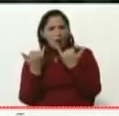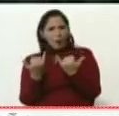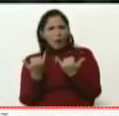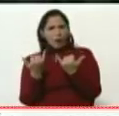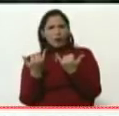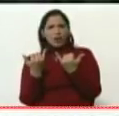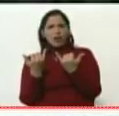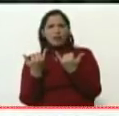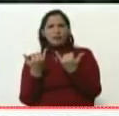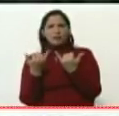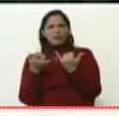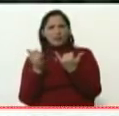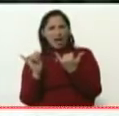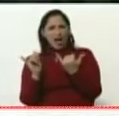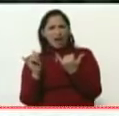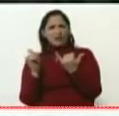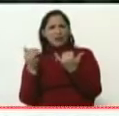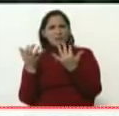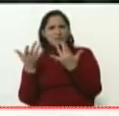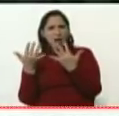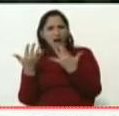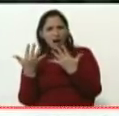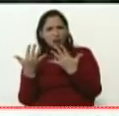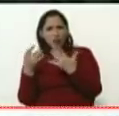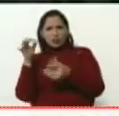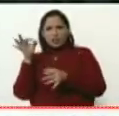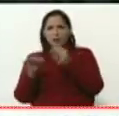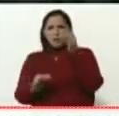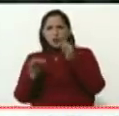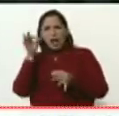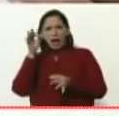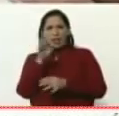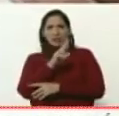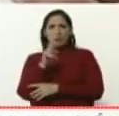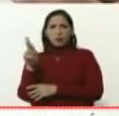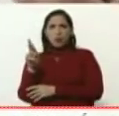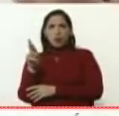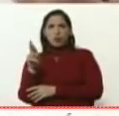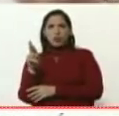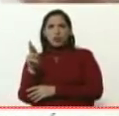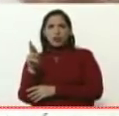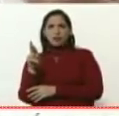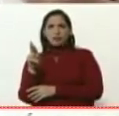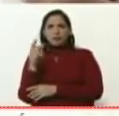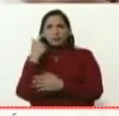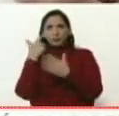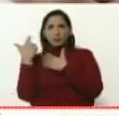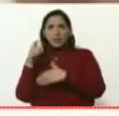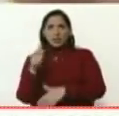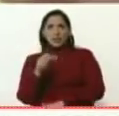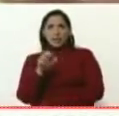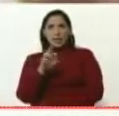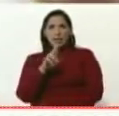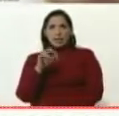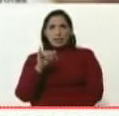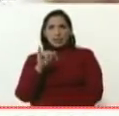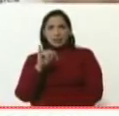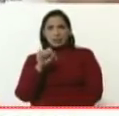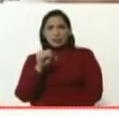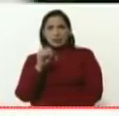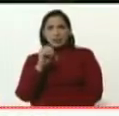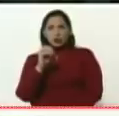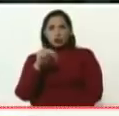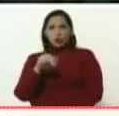en manos de los tribunales de la República el señor Jerrison Alexander Delgado Rivera, teniente